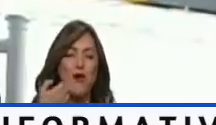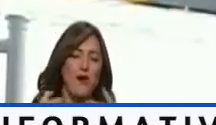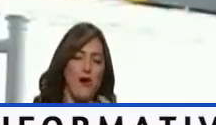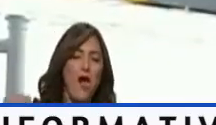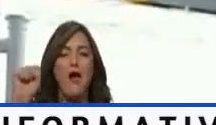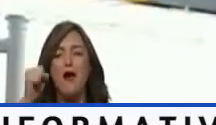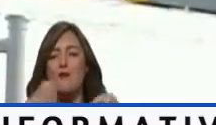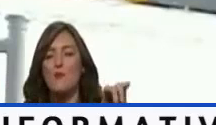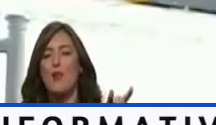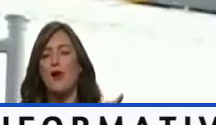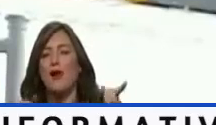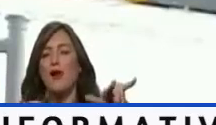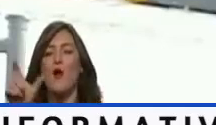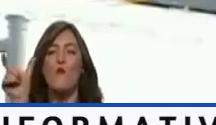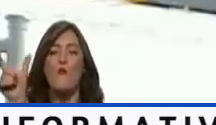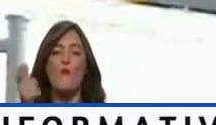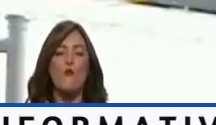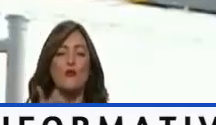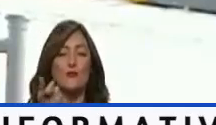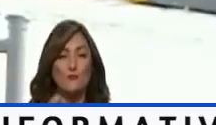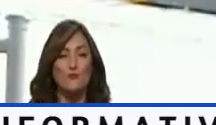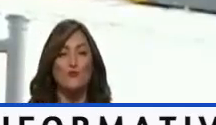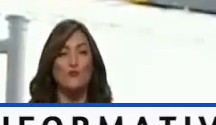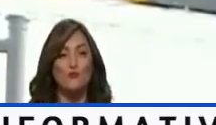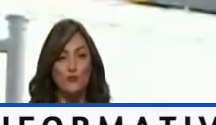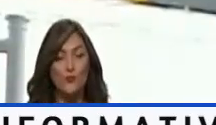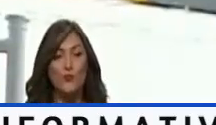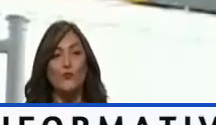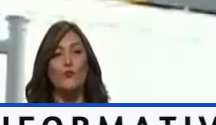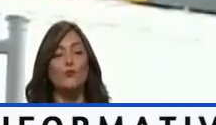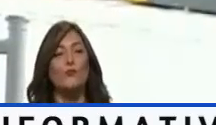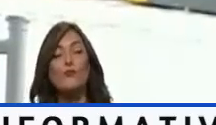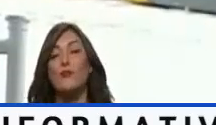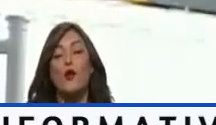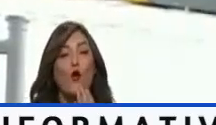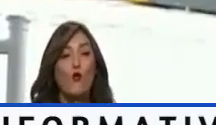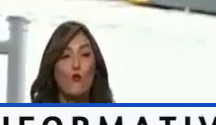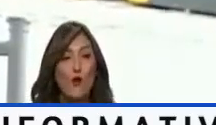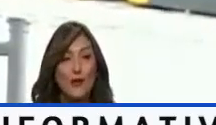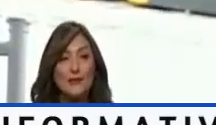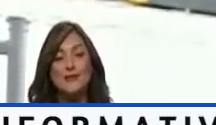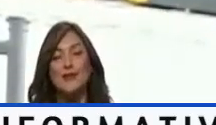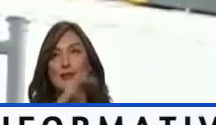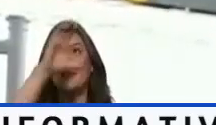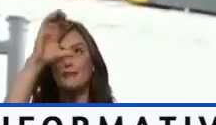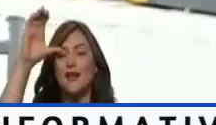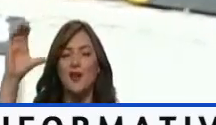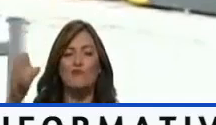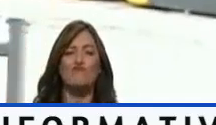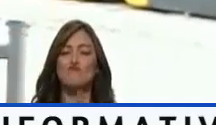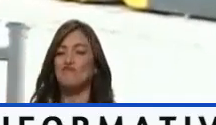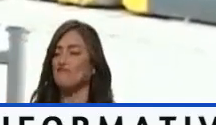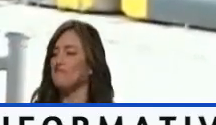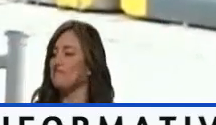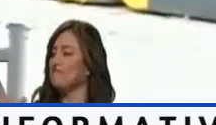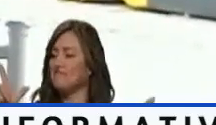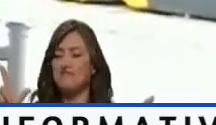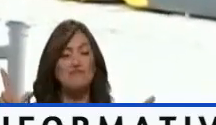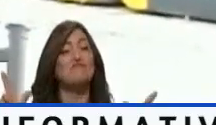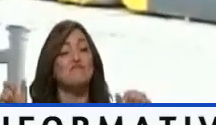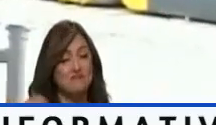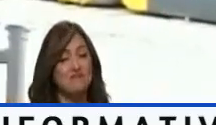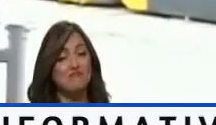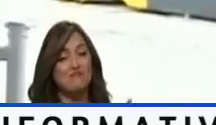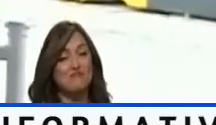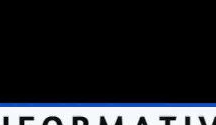transaccionalidad de boletos aéreos, para facilitar los cielos abiertos, para promover